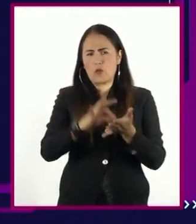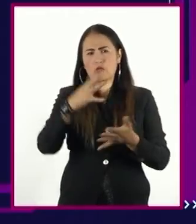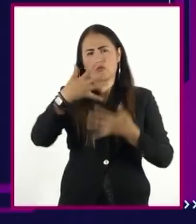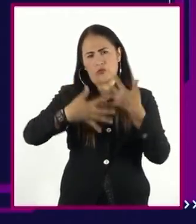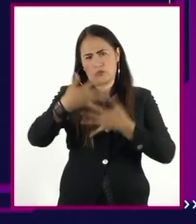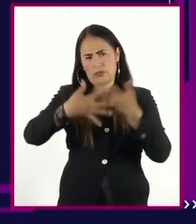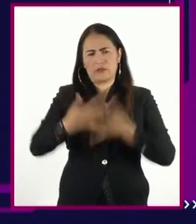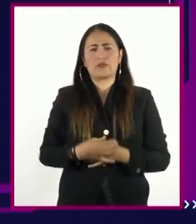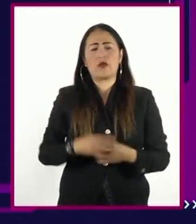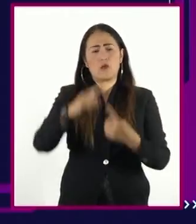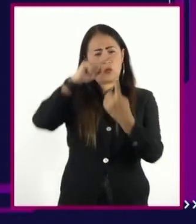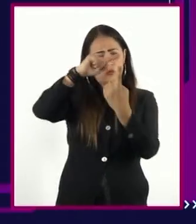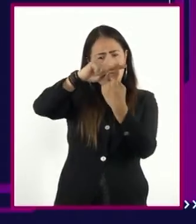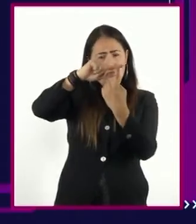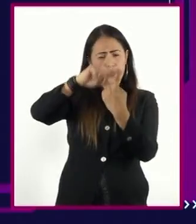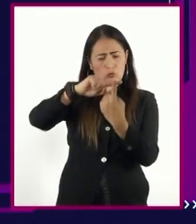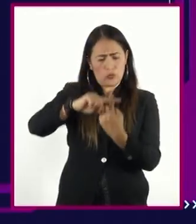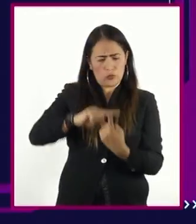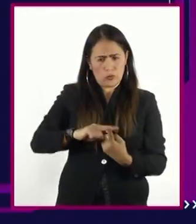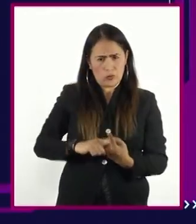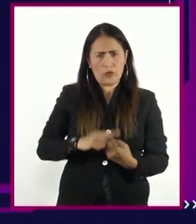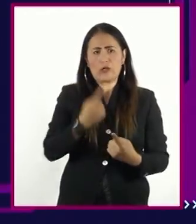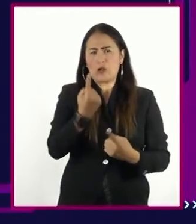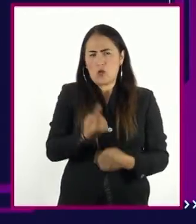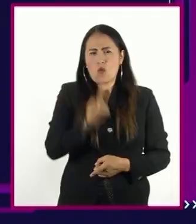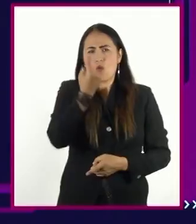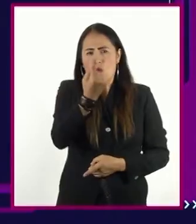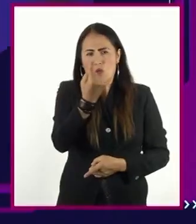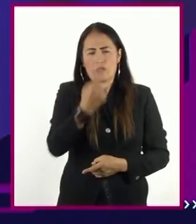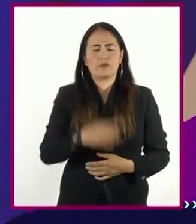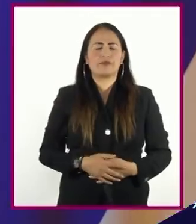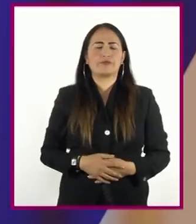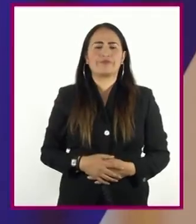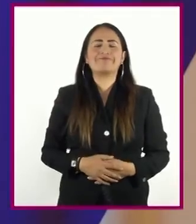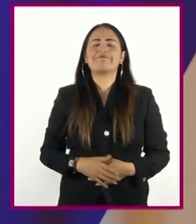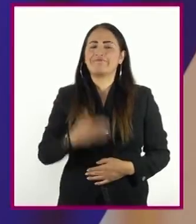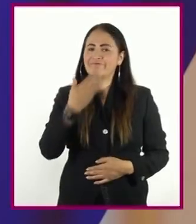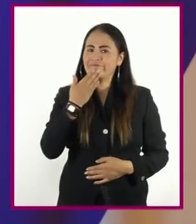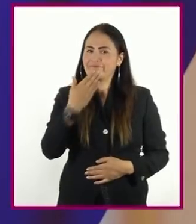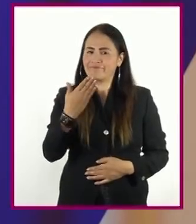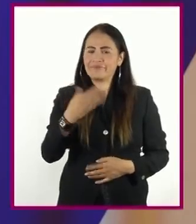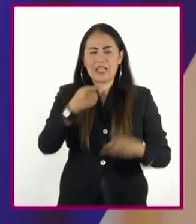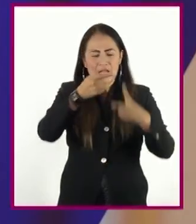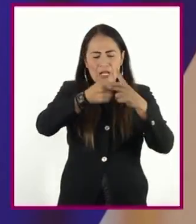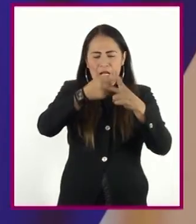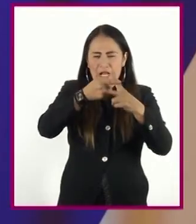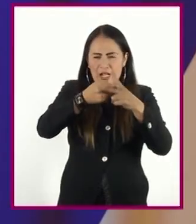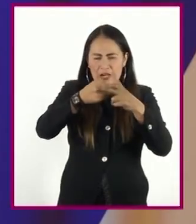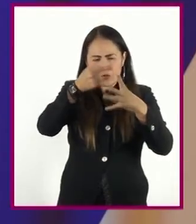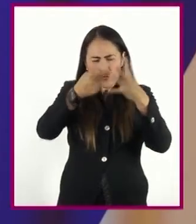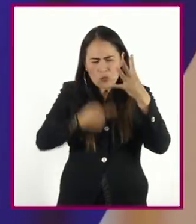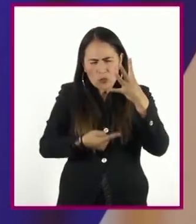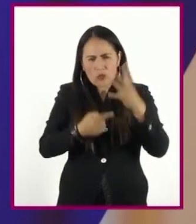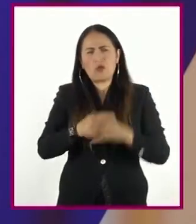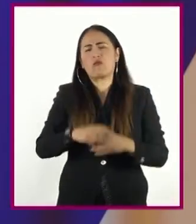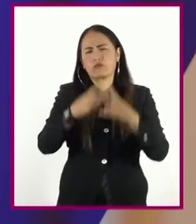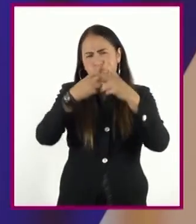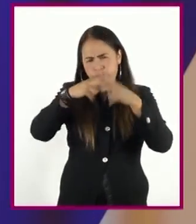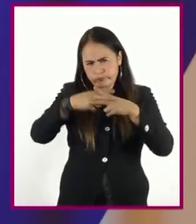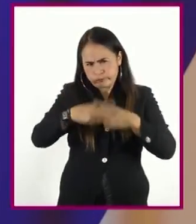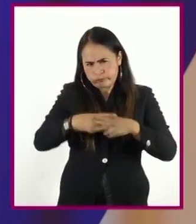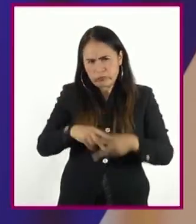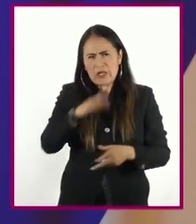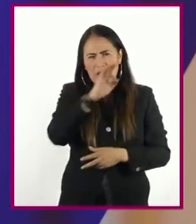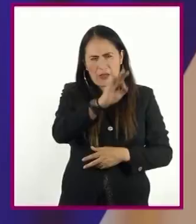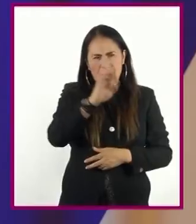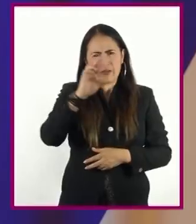frecuencias relativas, obtenemos un entero. Excelente, Daniel. El cálculo de las frecuencias relativas nos ayudará a